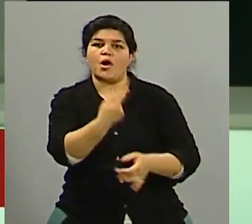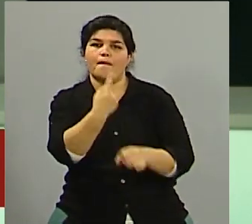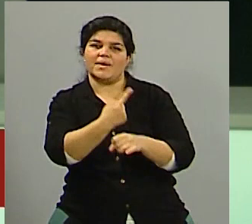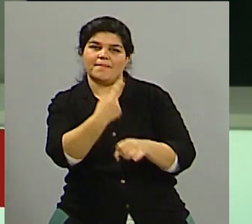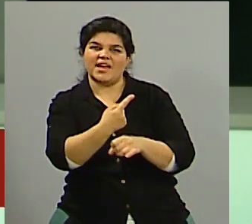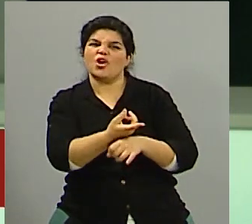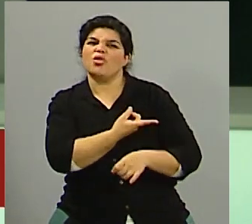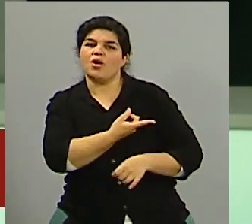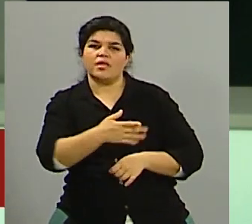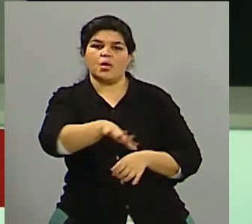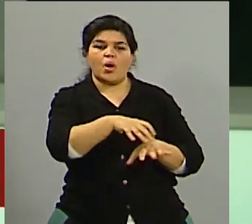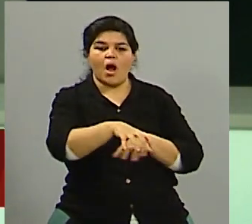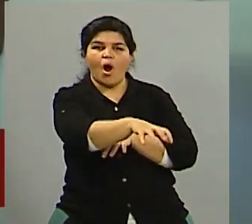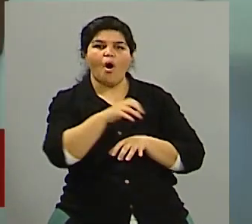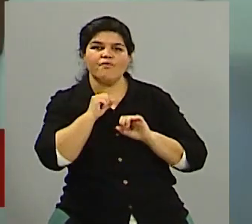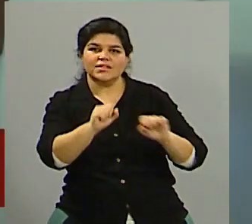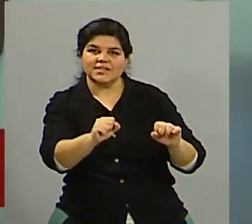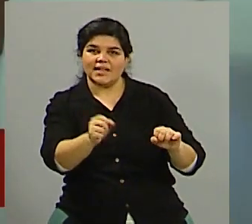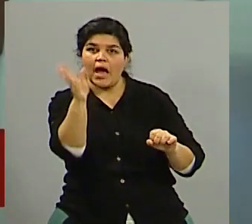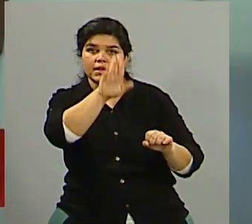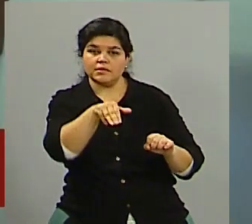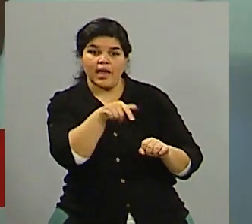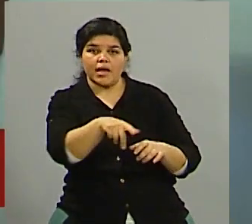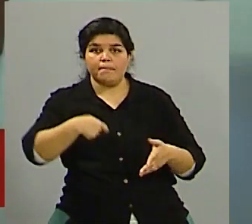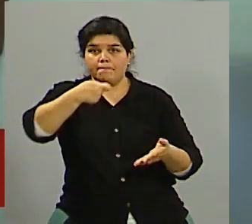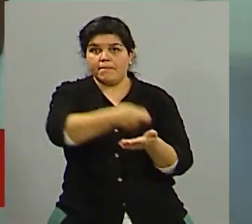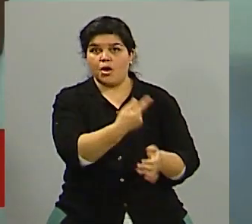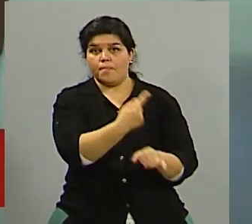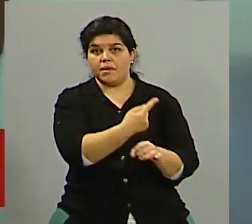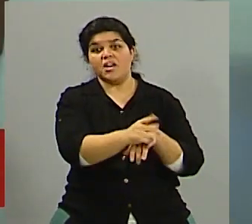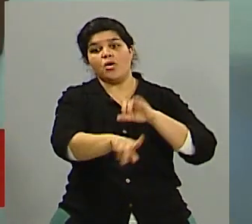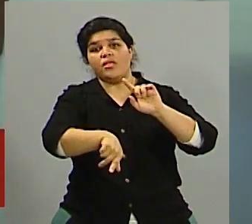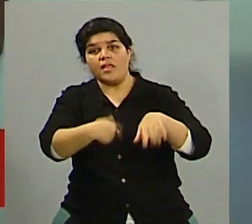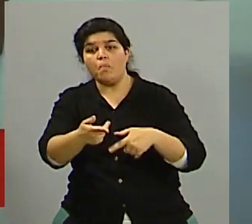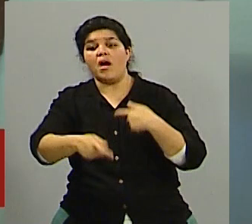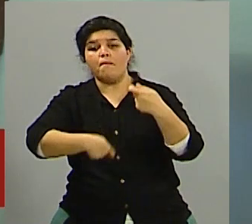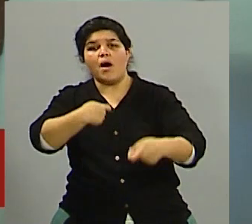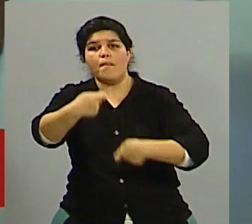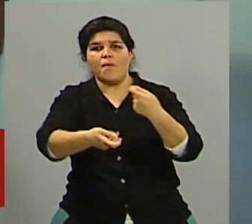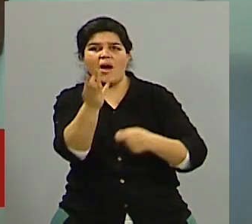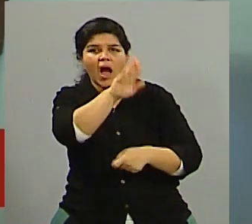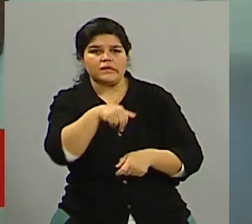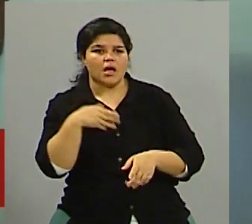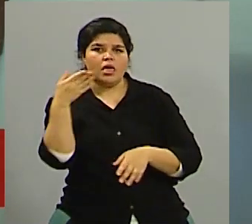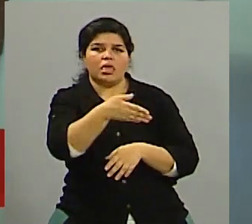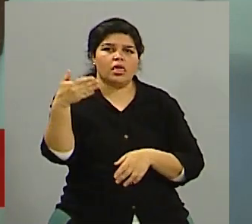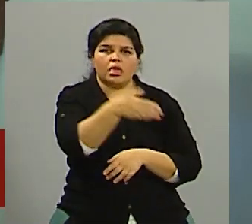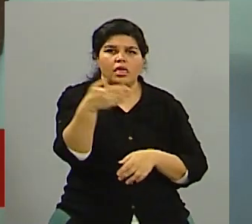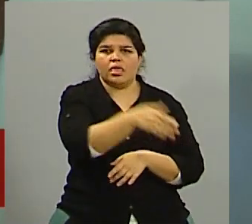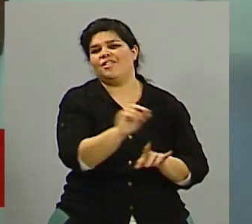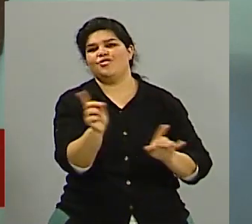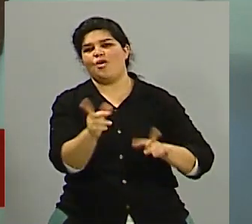por mi ANSES, yo puedo generar el nuevo BEP y entro y lo pago al home banking. Entonces, todos los meses ya desde tu